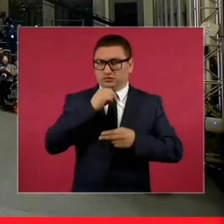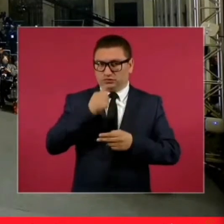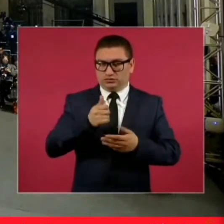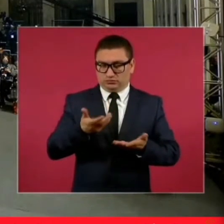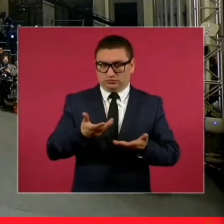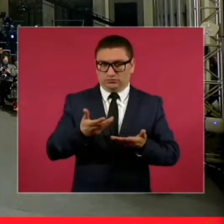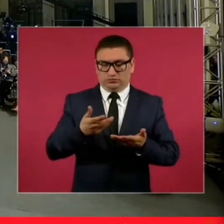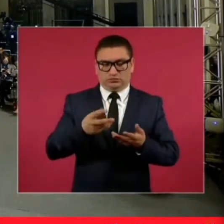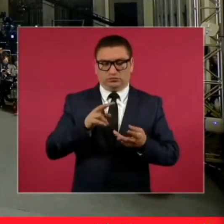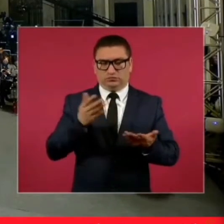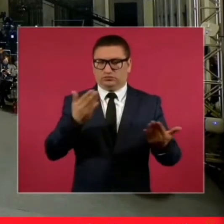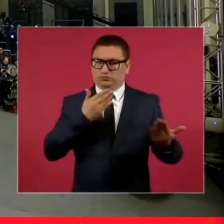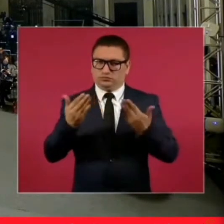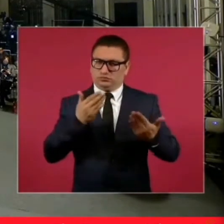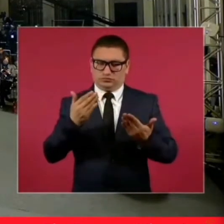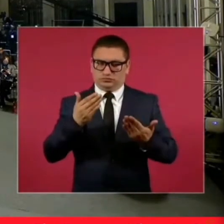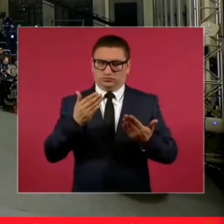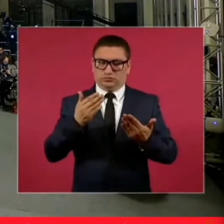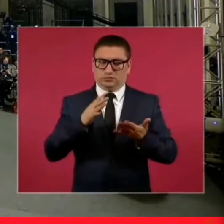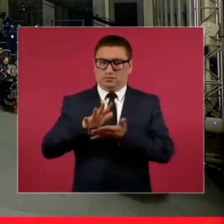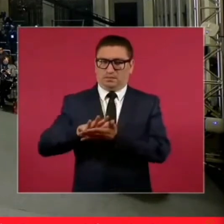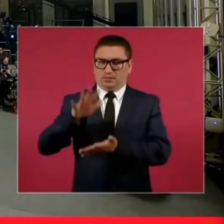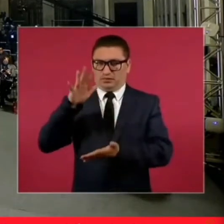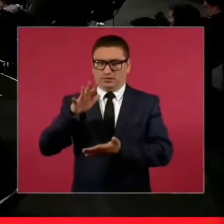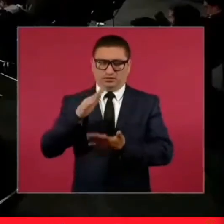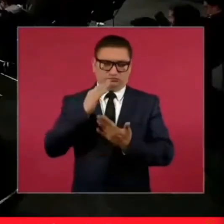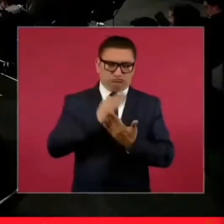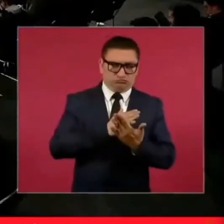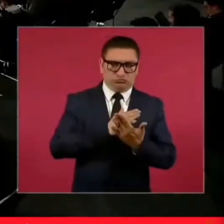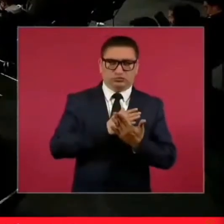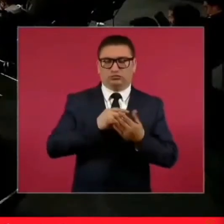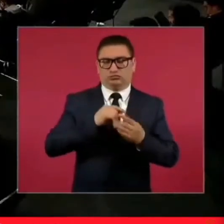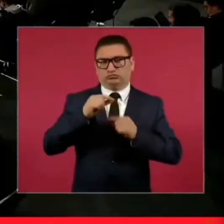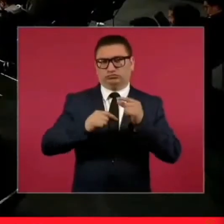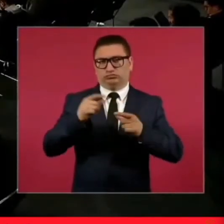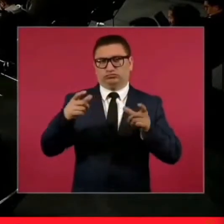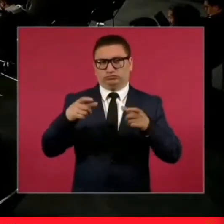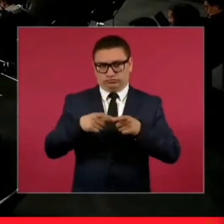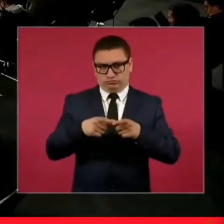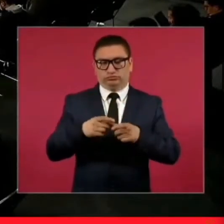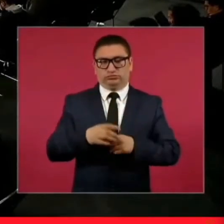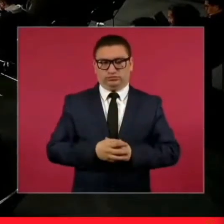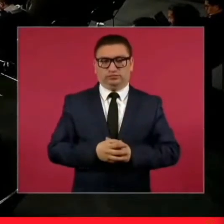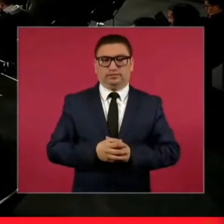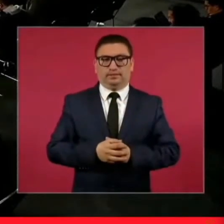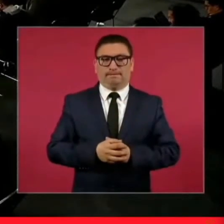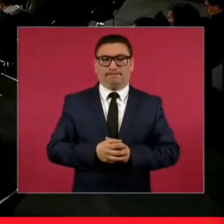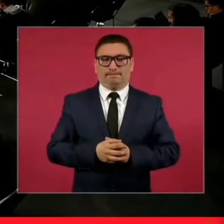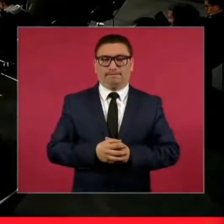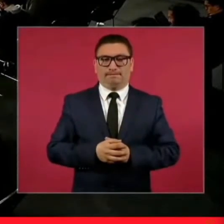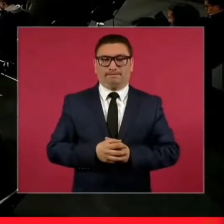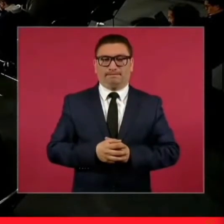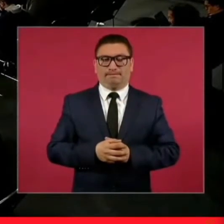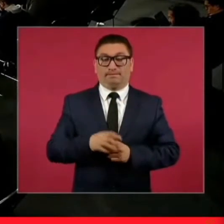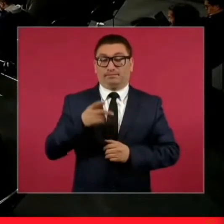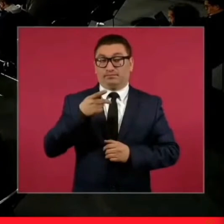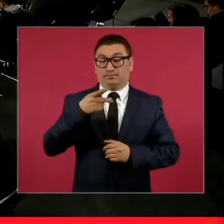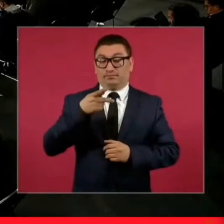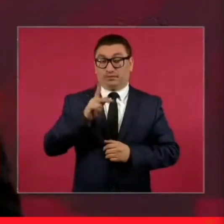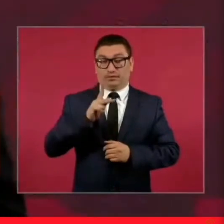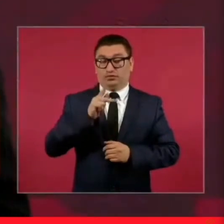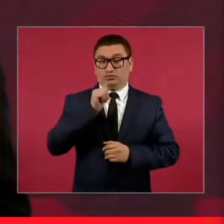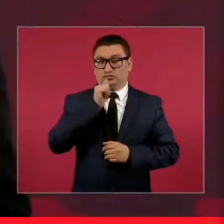formales. Sí. Pero hemos logrado reducir, Sí, nada más se ha que reducido. no hemos